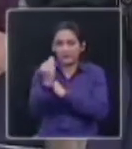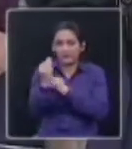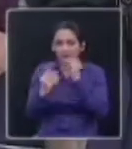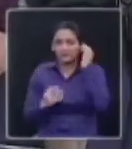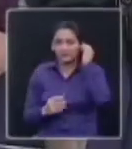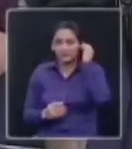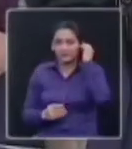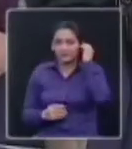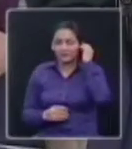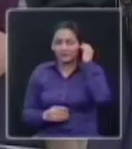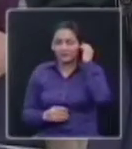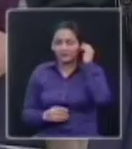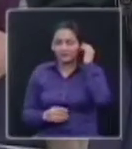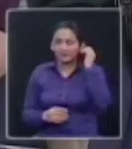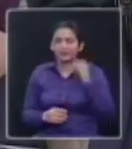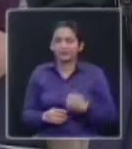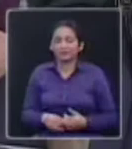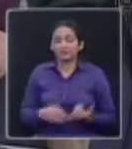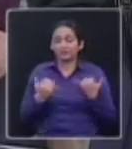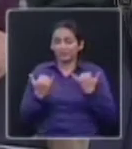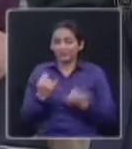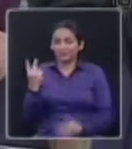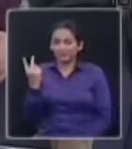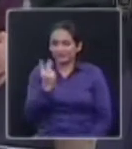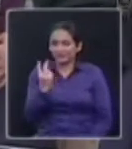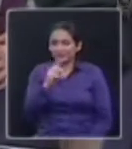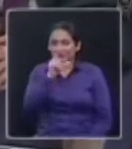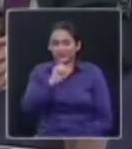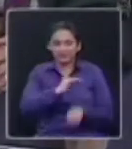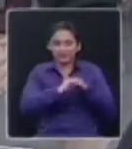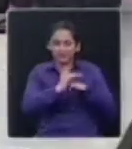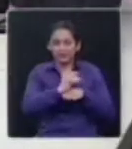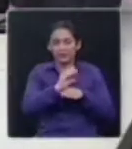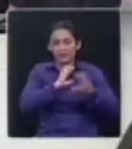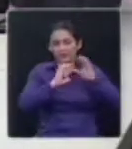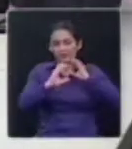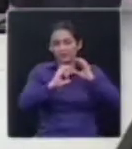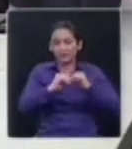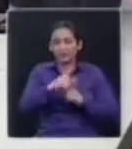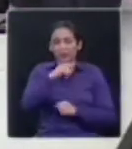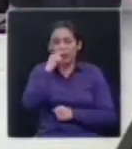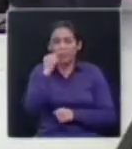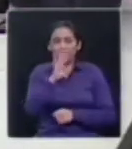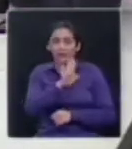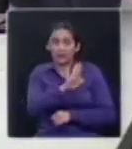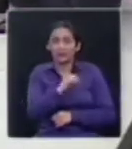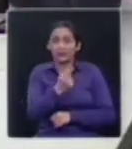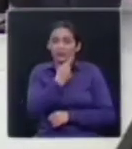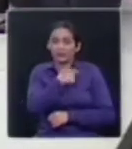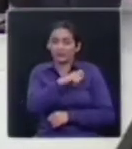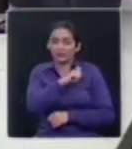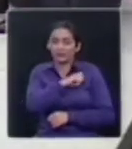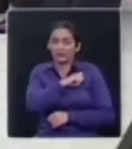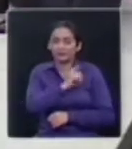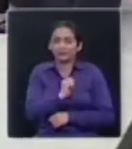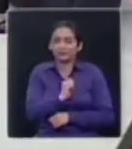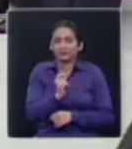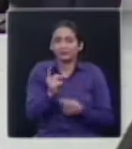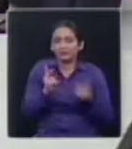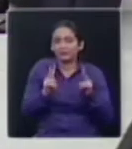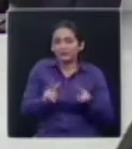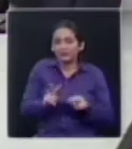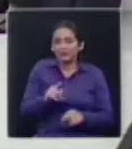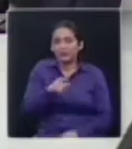IPMA. Pues aquí están nuestros dos invitados, pues Jesús es español y aquí también Reinhard Wagner